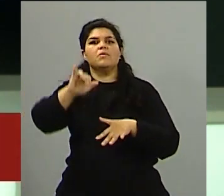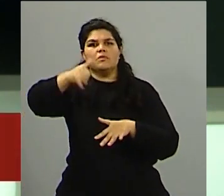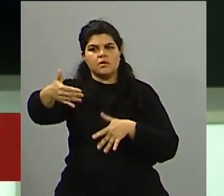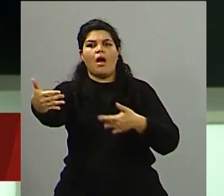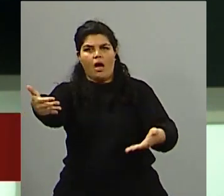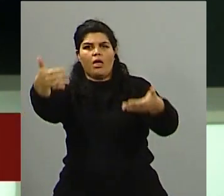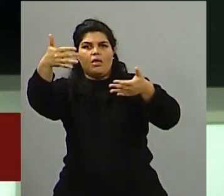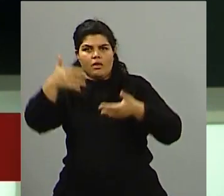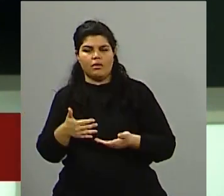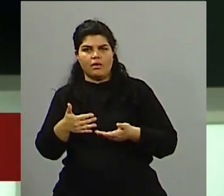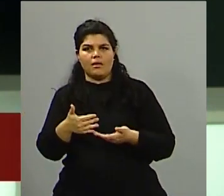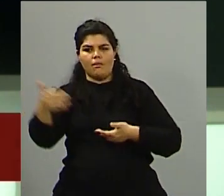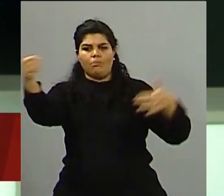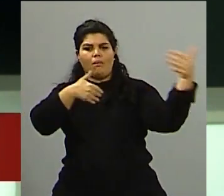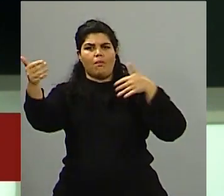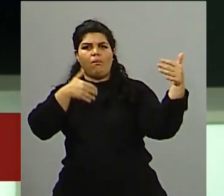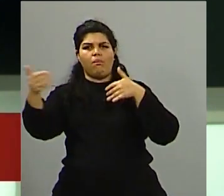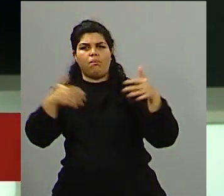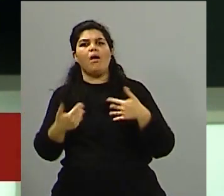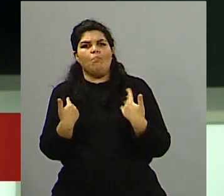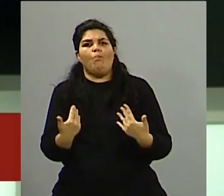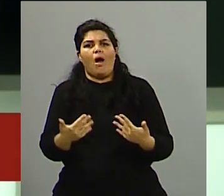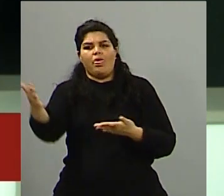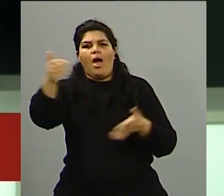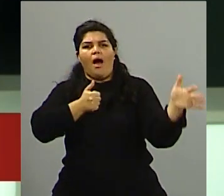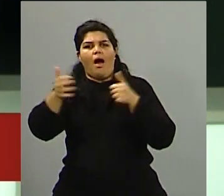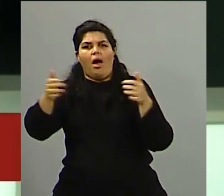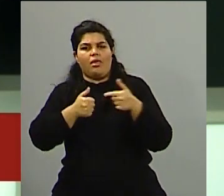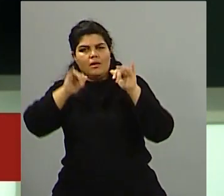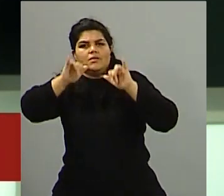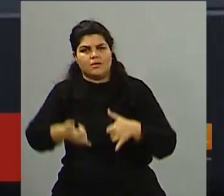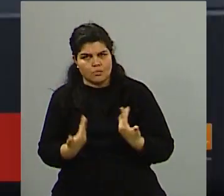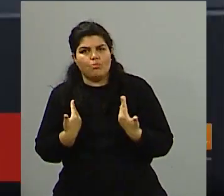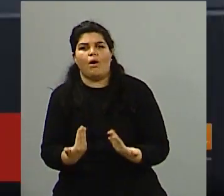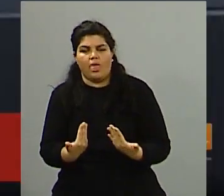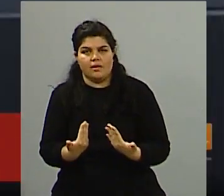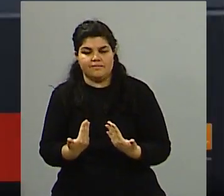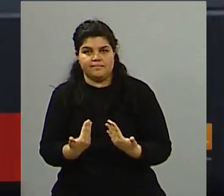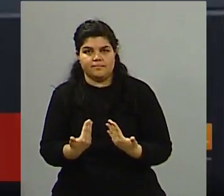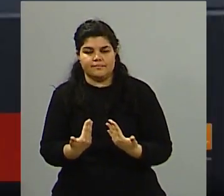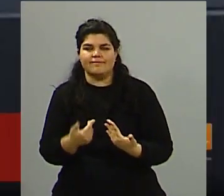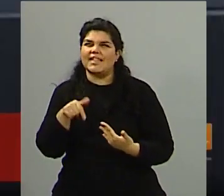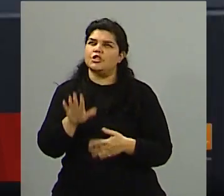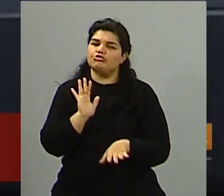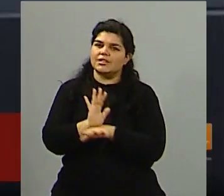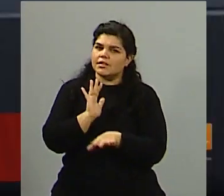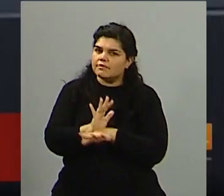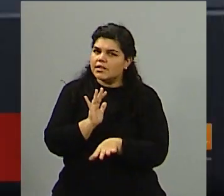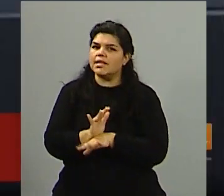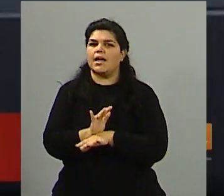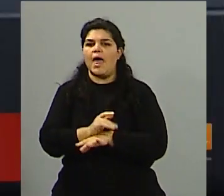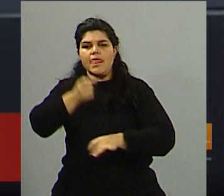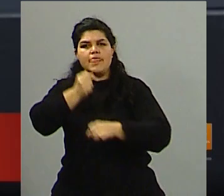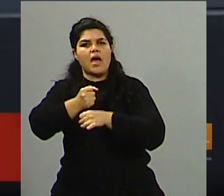terminen generándose situaciones donde terminan en una situación de, vamos a decir, indigencia casi en algunos casos,